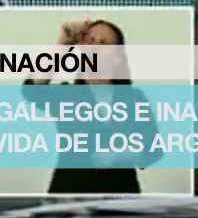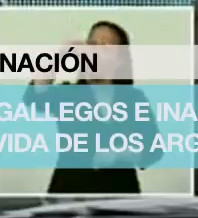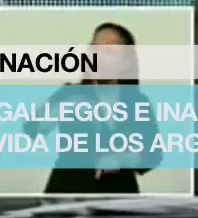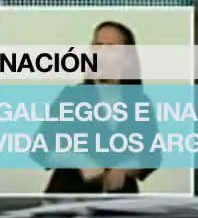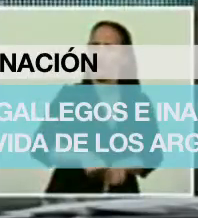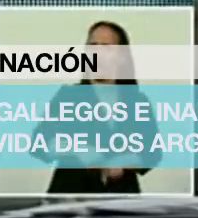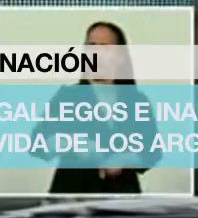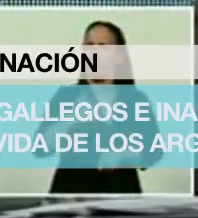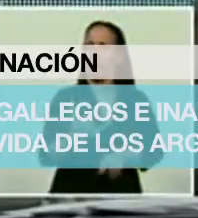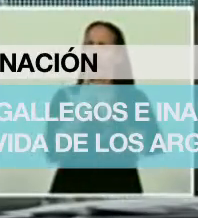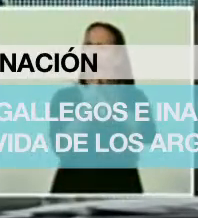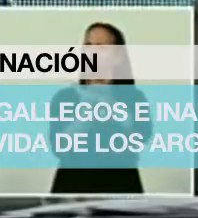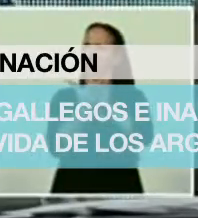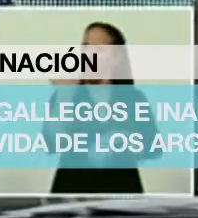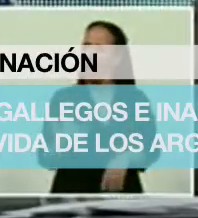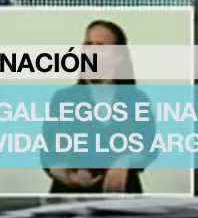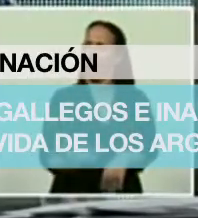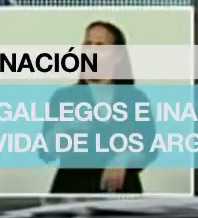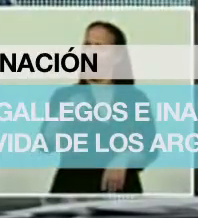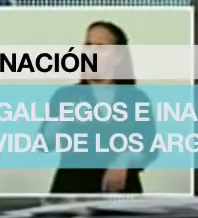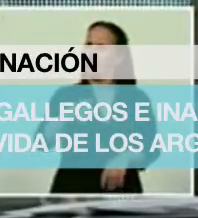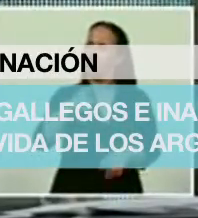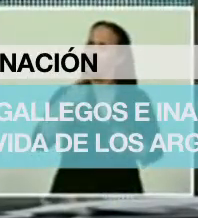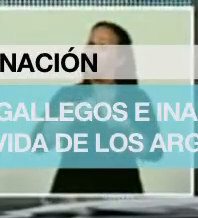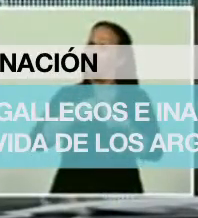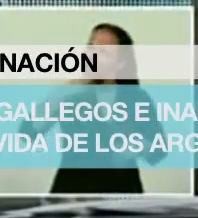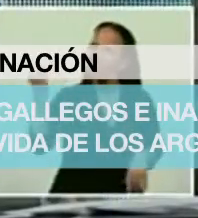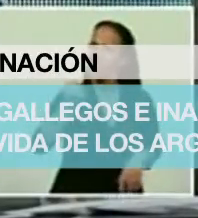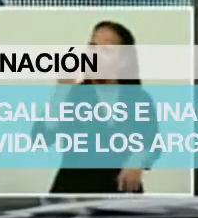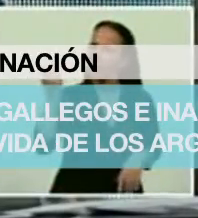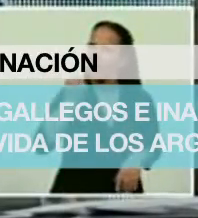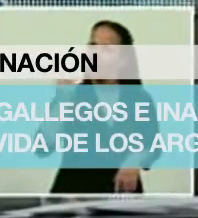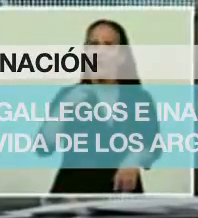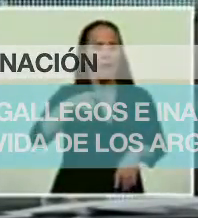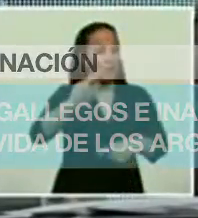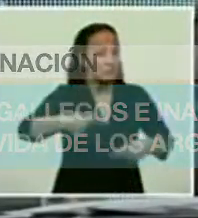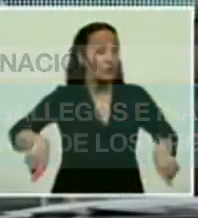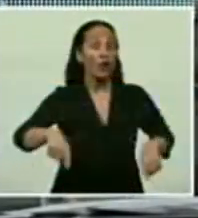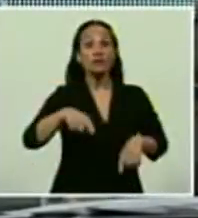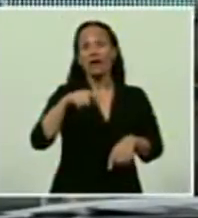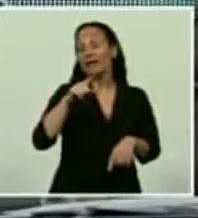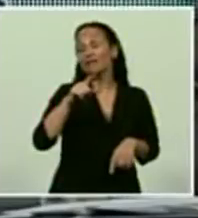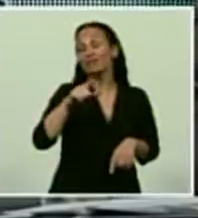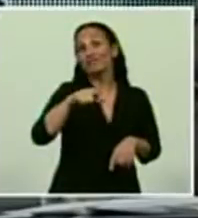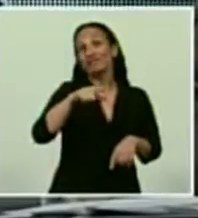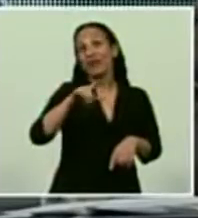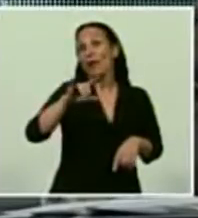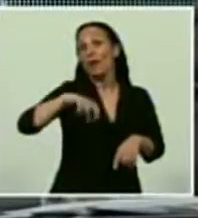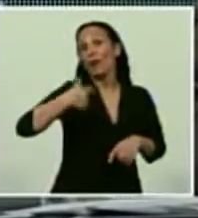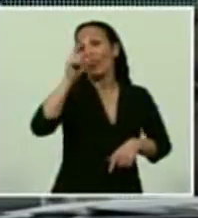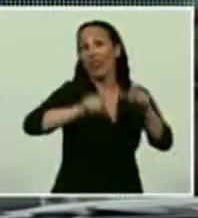Hoy tenemos importantes cosas que modifican y cambian la vida